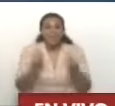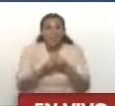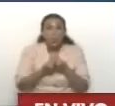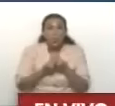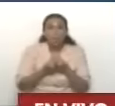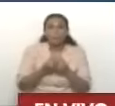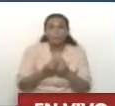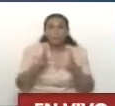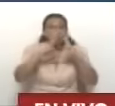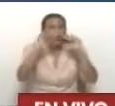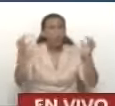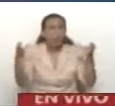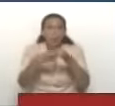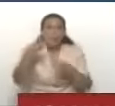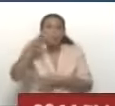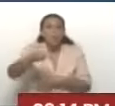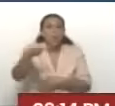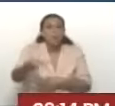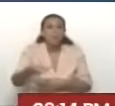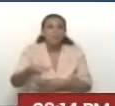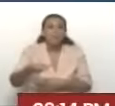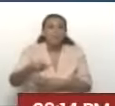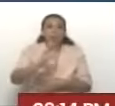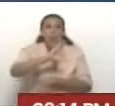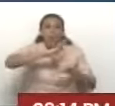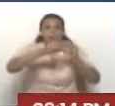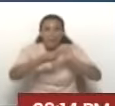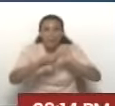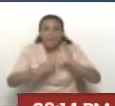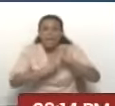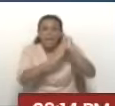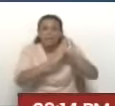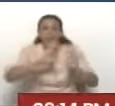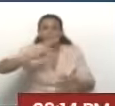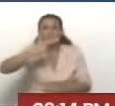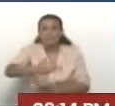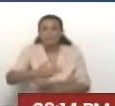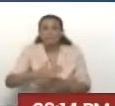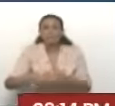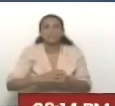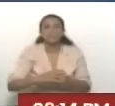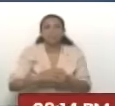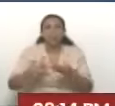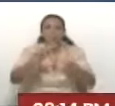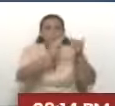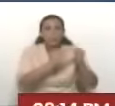con todo el equipo político. Los jefes de UHE, los jefes de